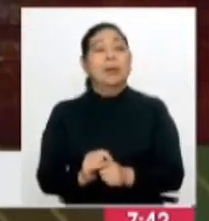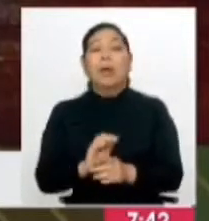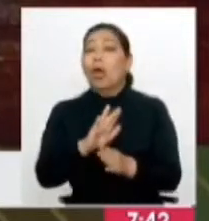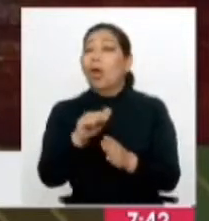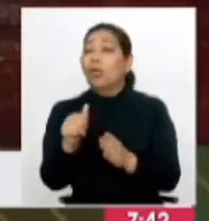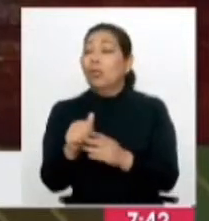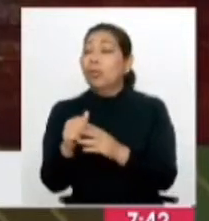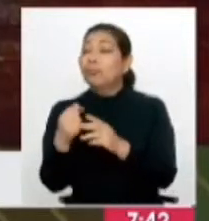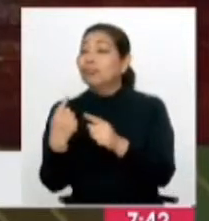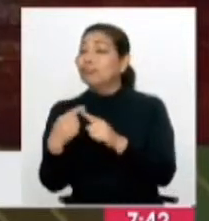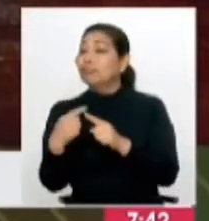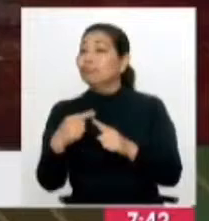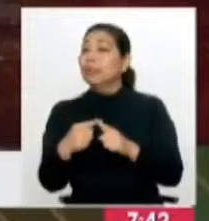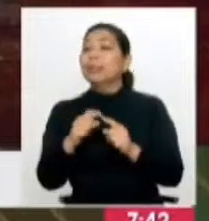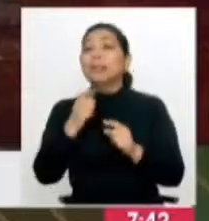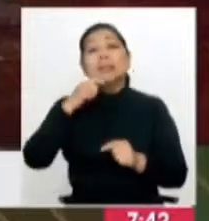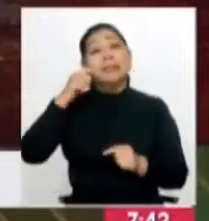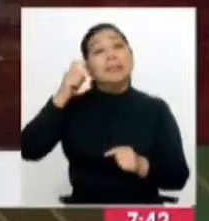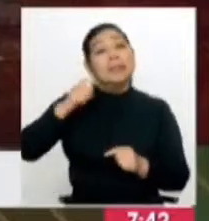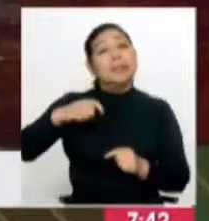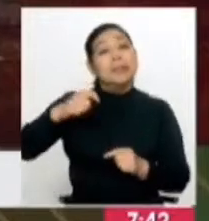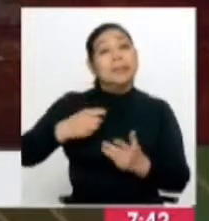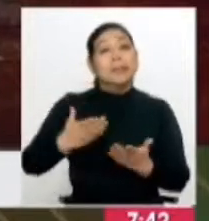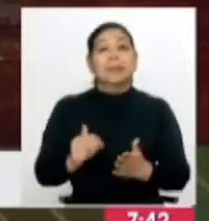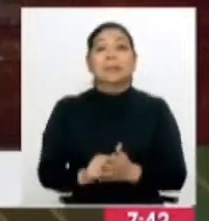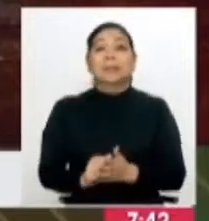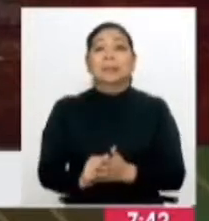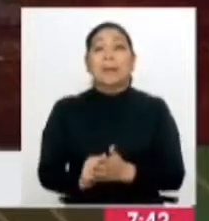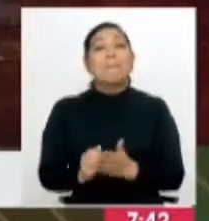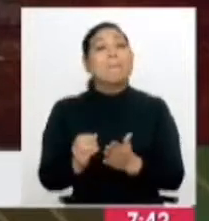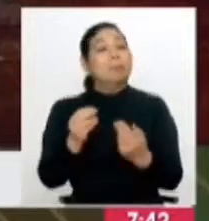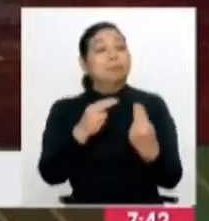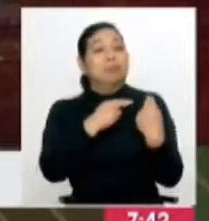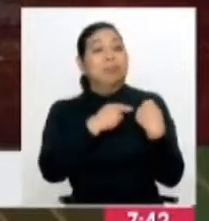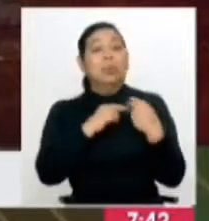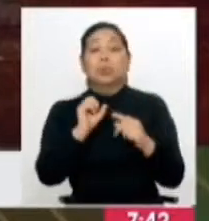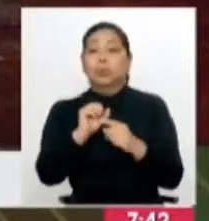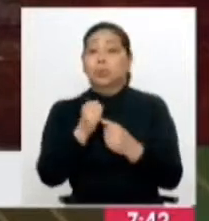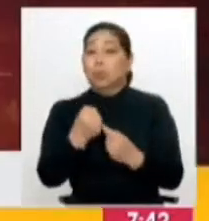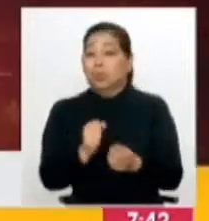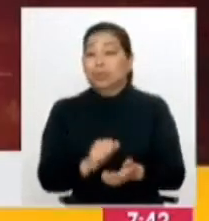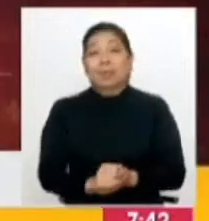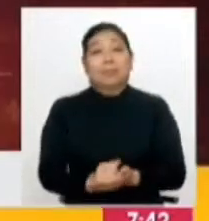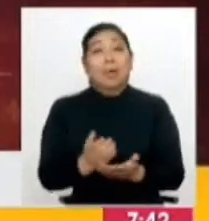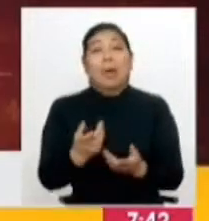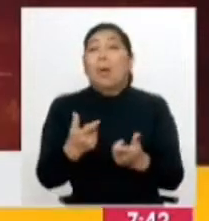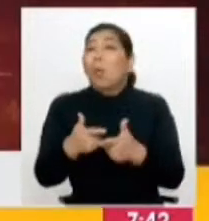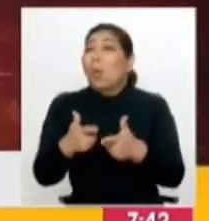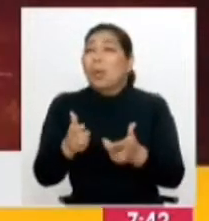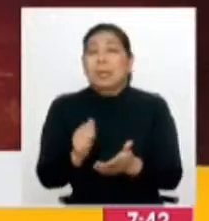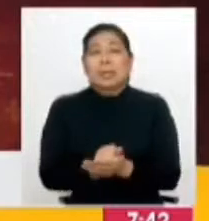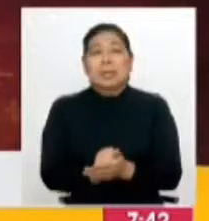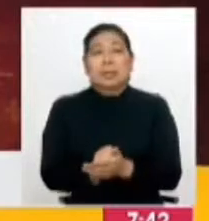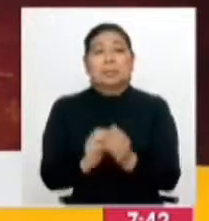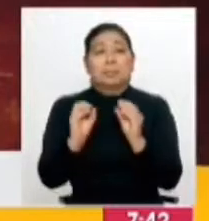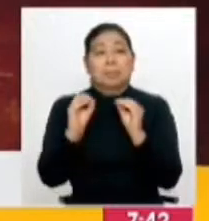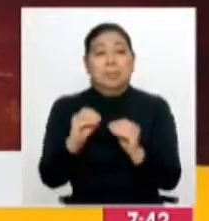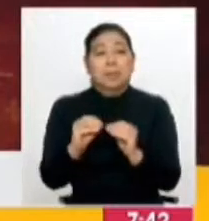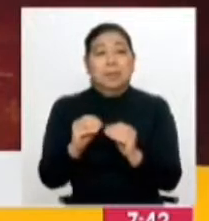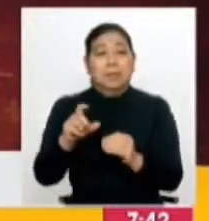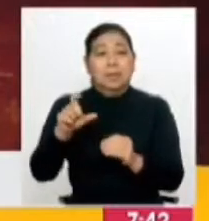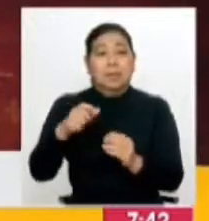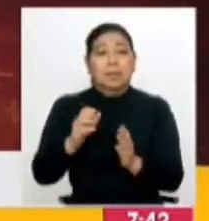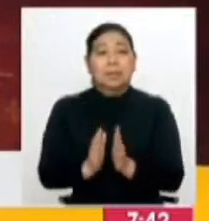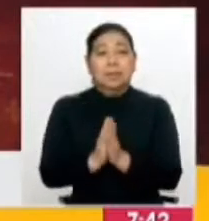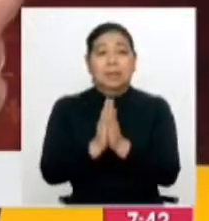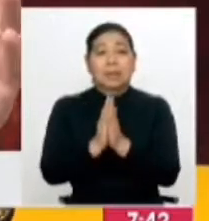en todos los casos que se requieran justamente en tema de responsabilidad social, ¿no? Claro, y donde no se llega. No estaba leyendo, por ejemplo, que se ha colocado el primer cajero